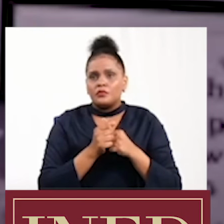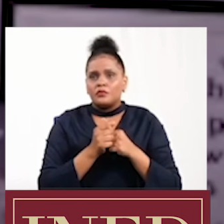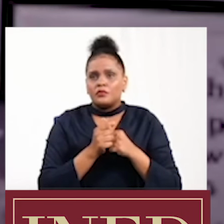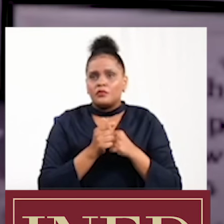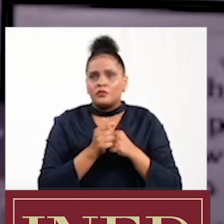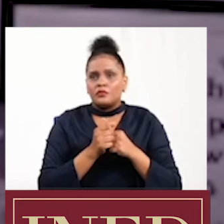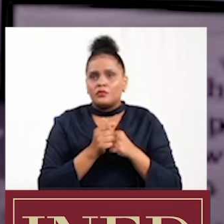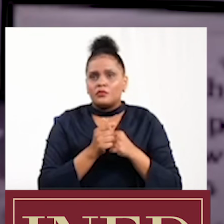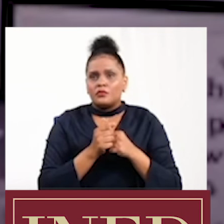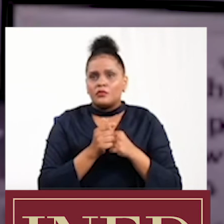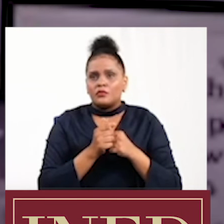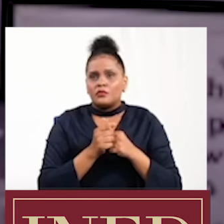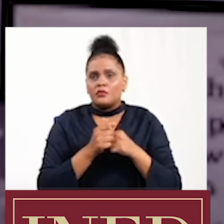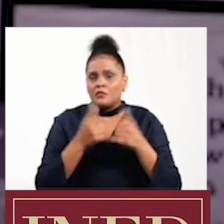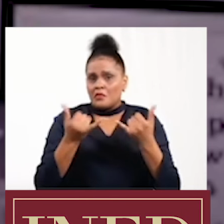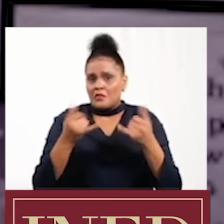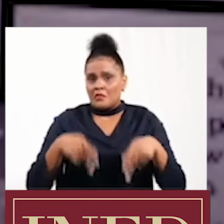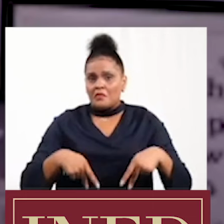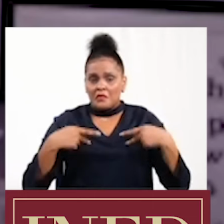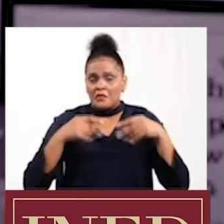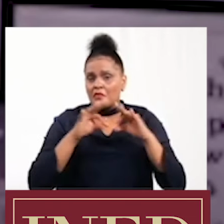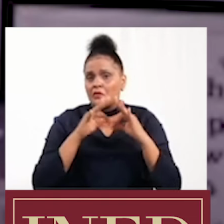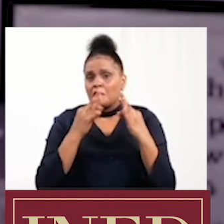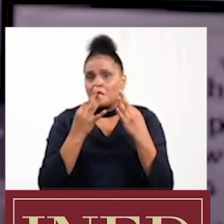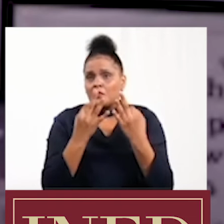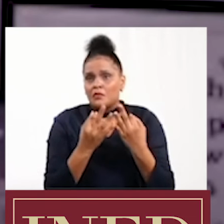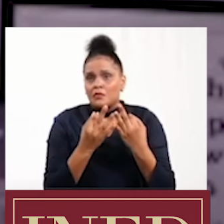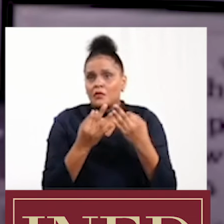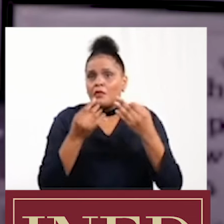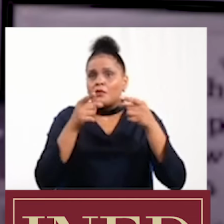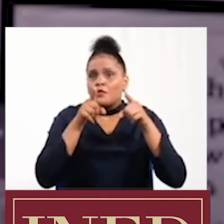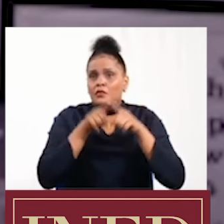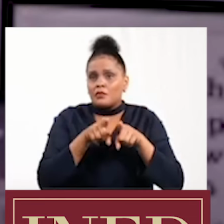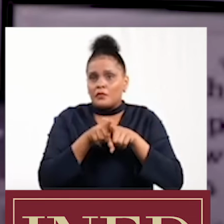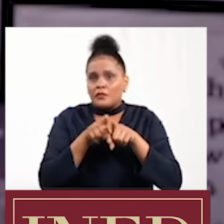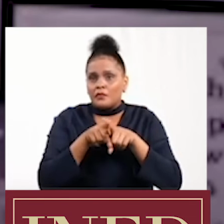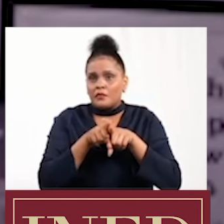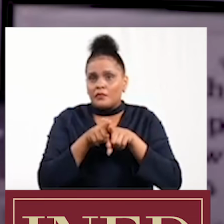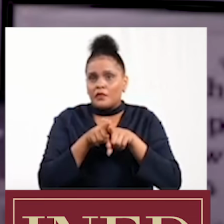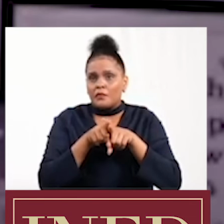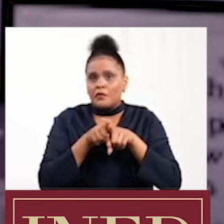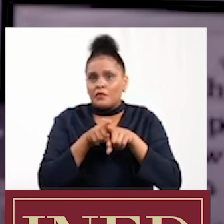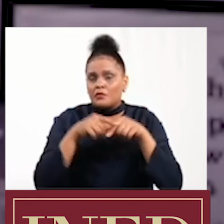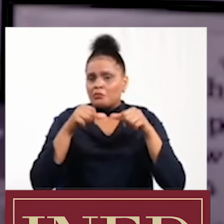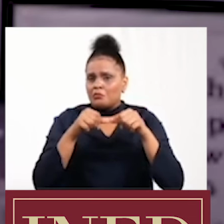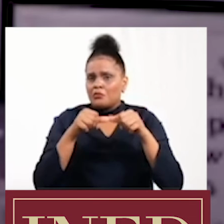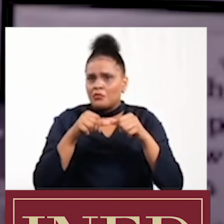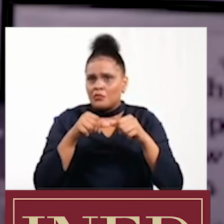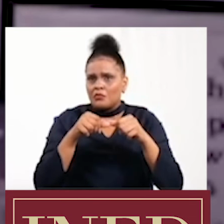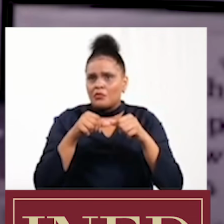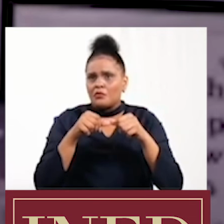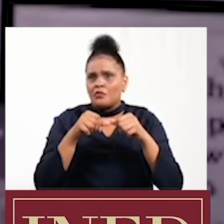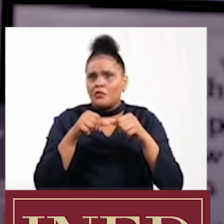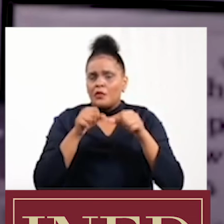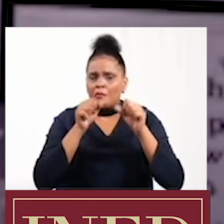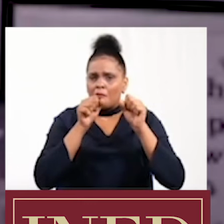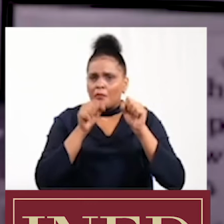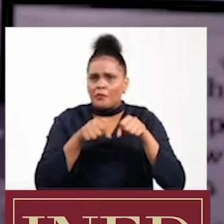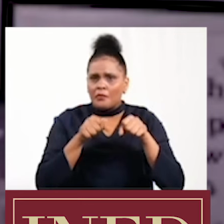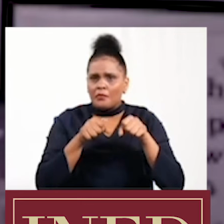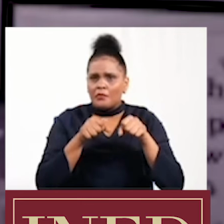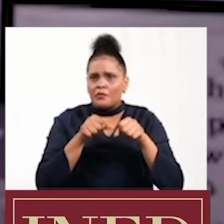la carga de la vida familiar esta preponderantemente asignada a las mujeres y por eso entiendo el